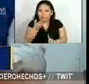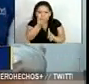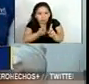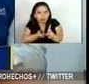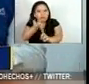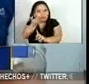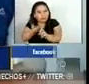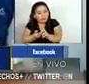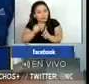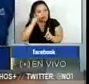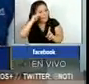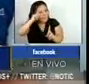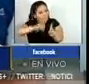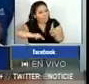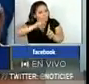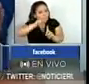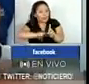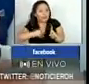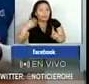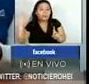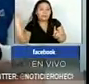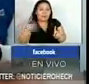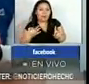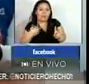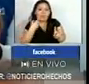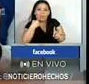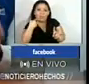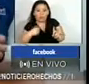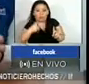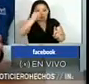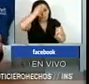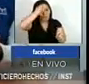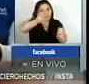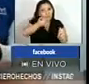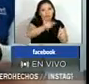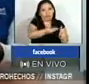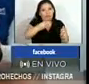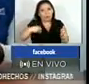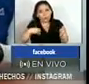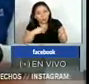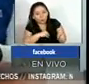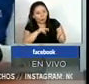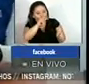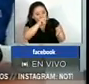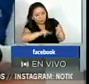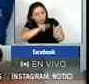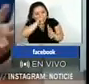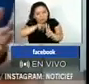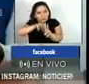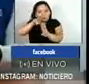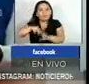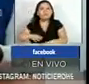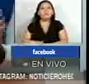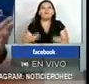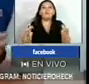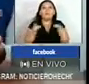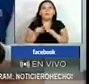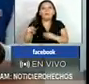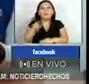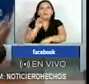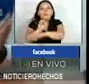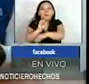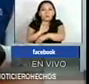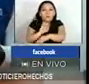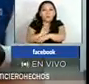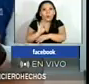y el seguimiento debe de ser dado exclusivamente con un médico evaluando cada caso. También es recomendable tener un